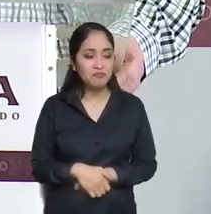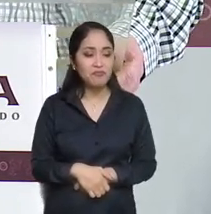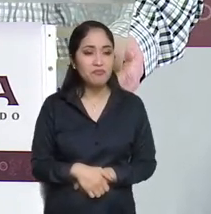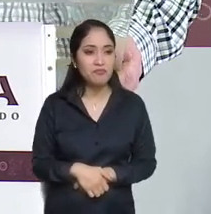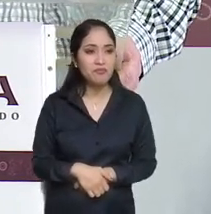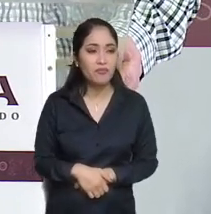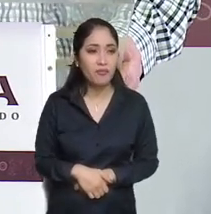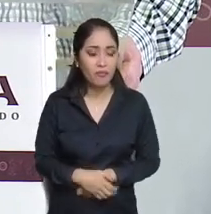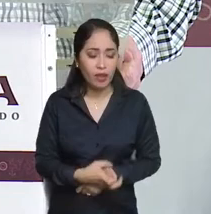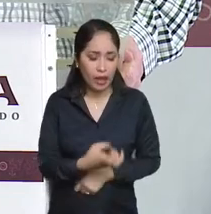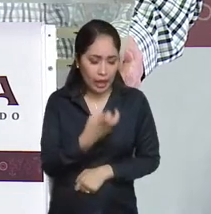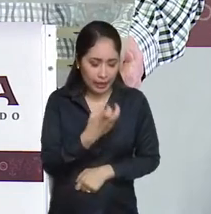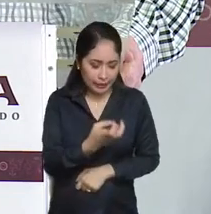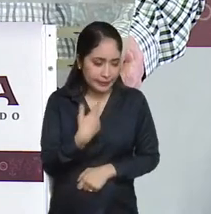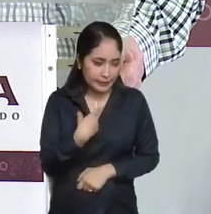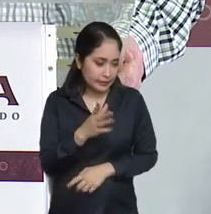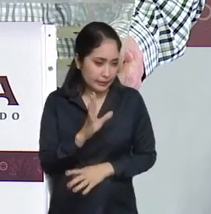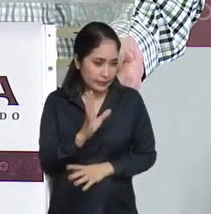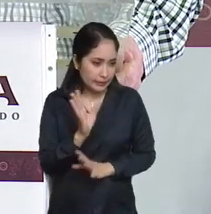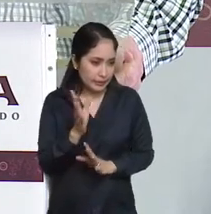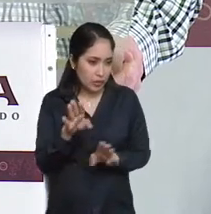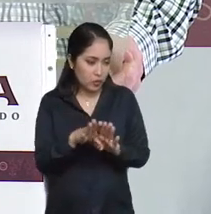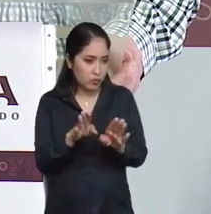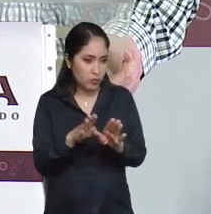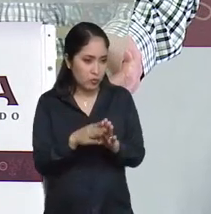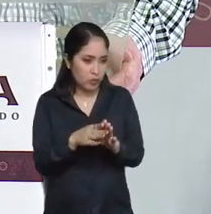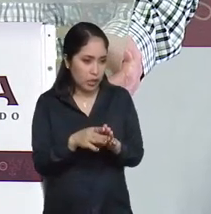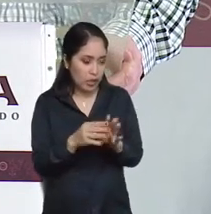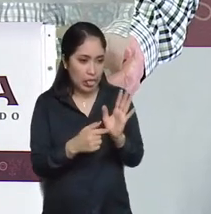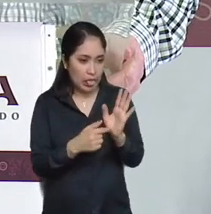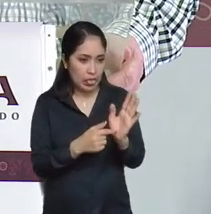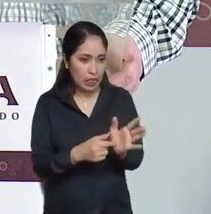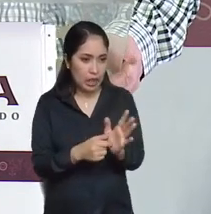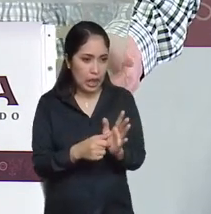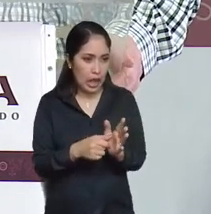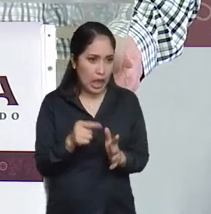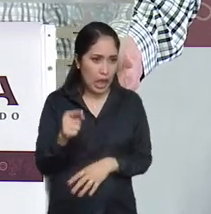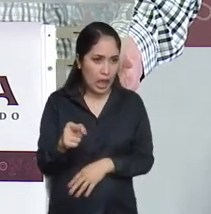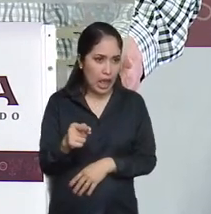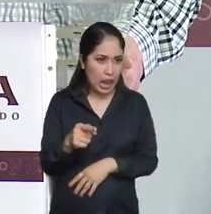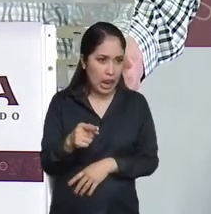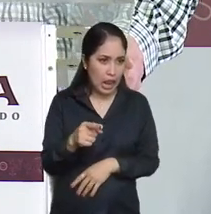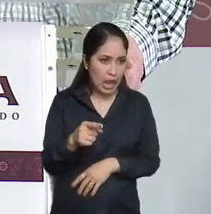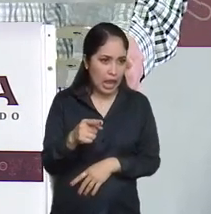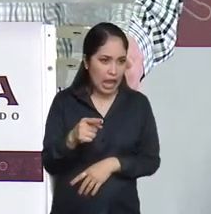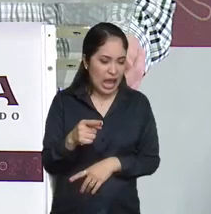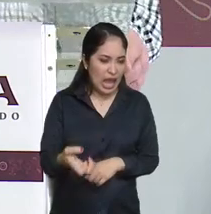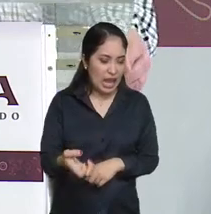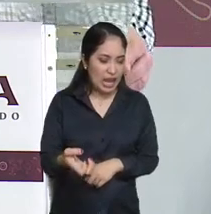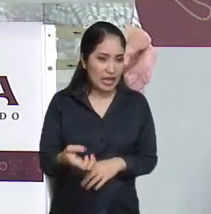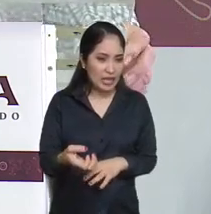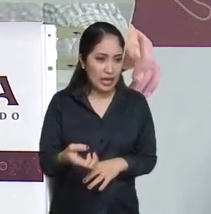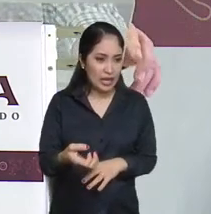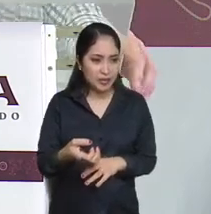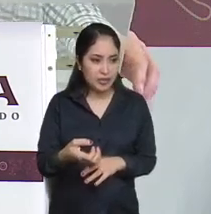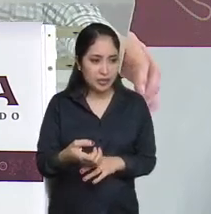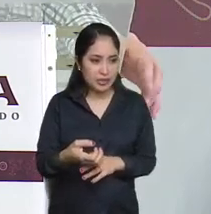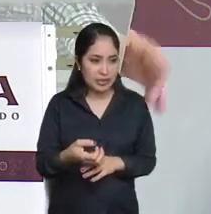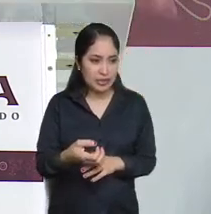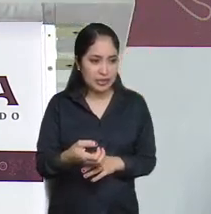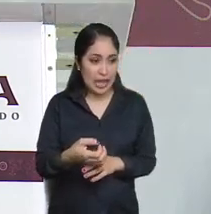que yo le había instruido. No traicionó porque no. Luego anunció lo que quería hacer. Y lo que hice yo